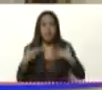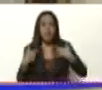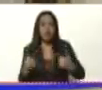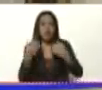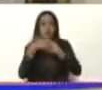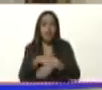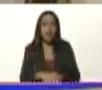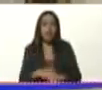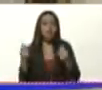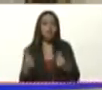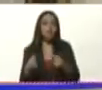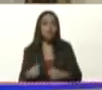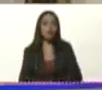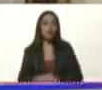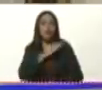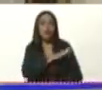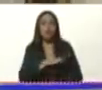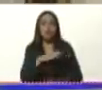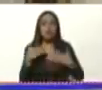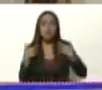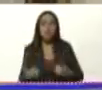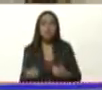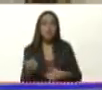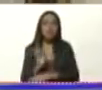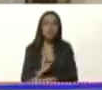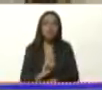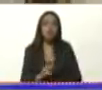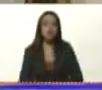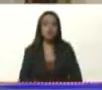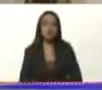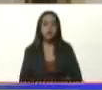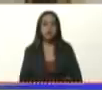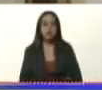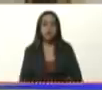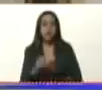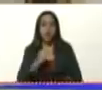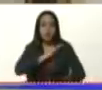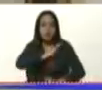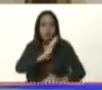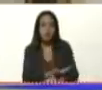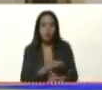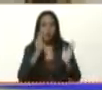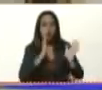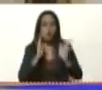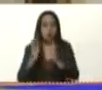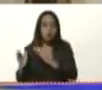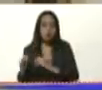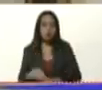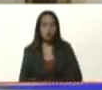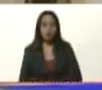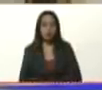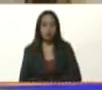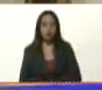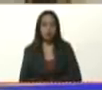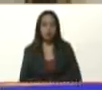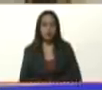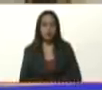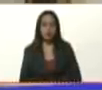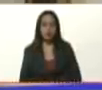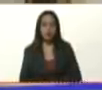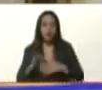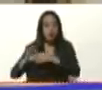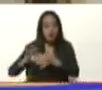activadas, tenemos los comités de salud activados, tenemos una fortaleza en la organización, vamos a